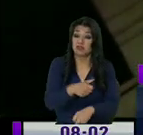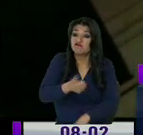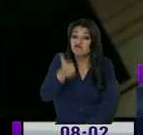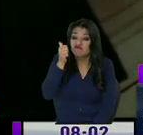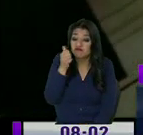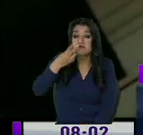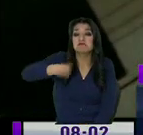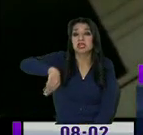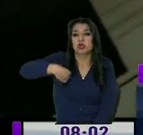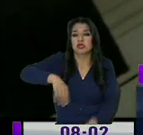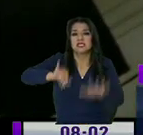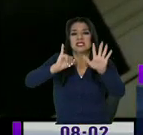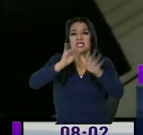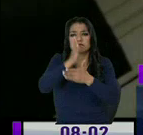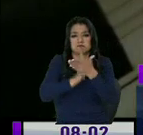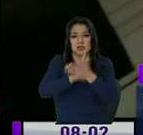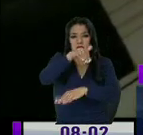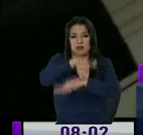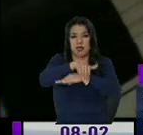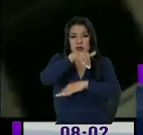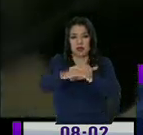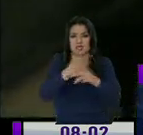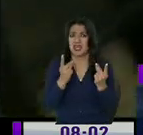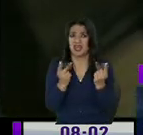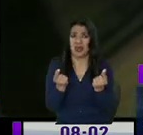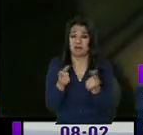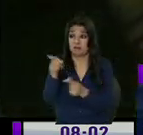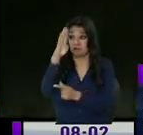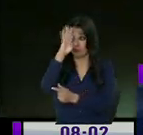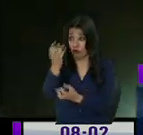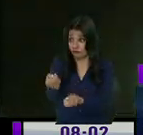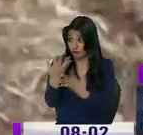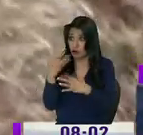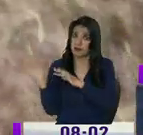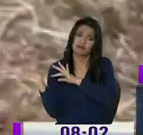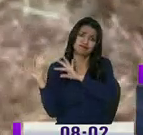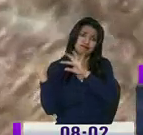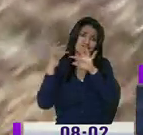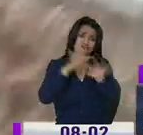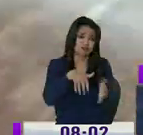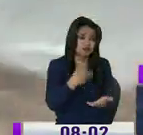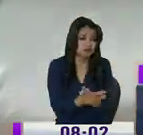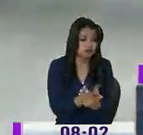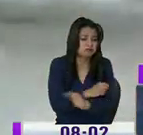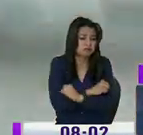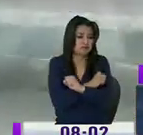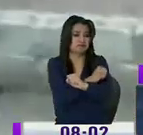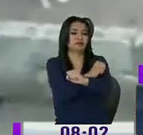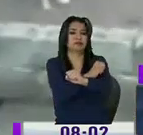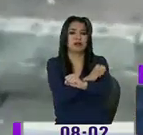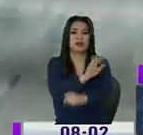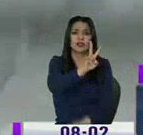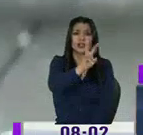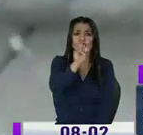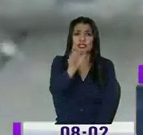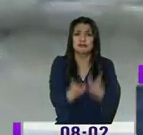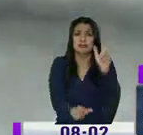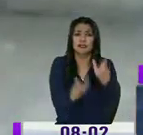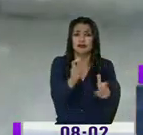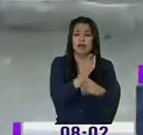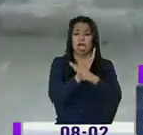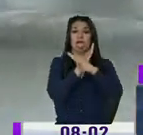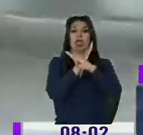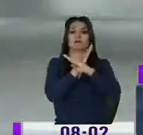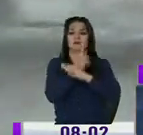del miércoles. Inmediatamente los agentes policiales llegaron al sitio. Sin embargo, se toparon con más de 200 personas que en